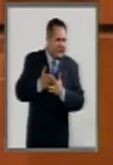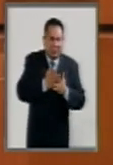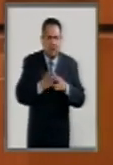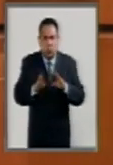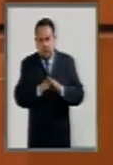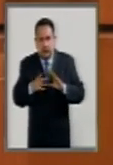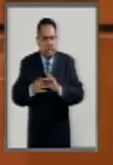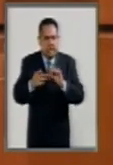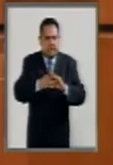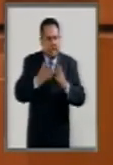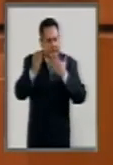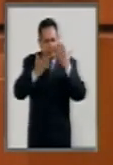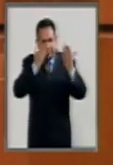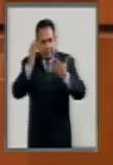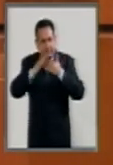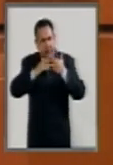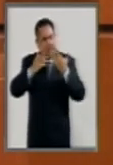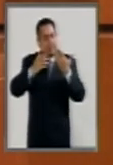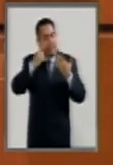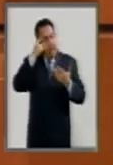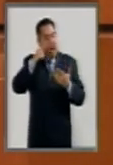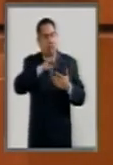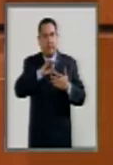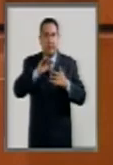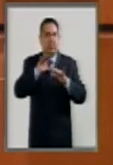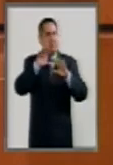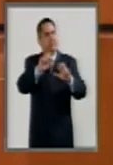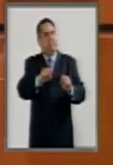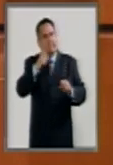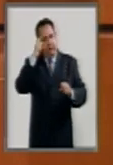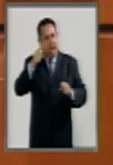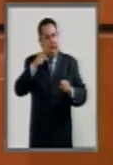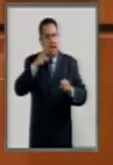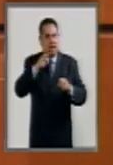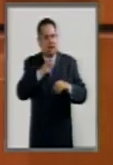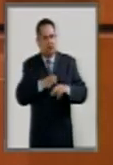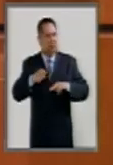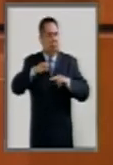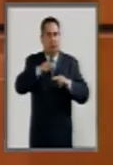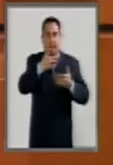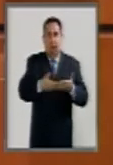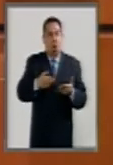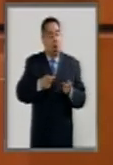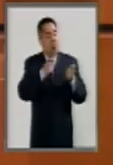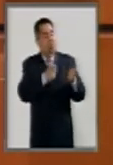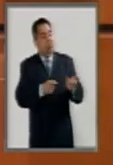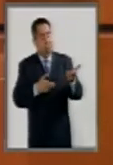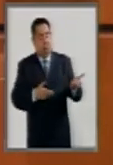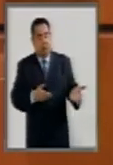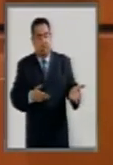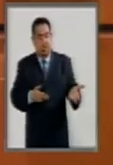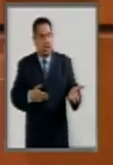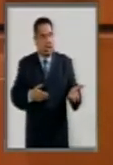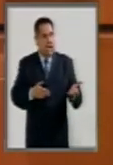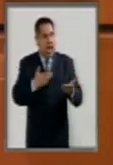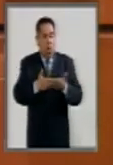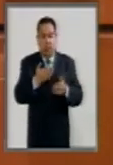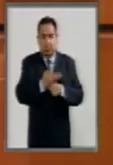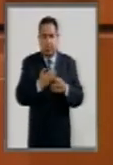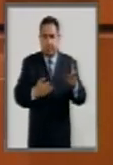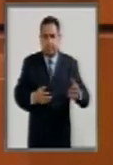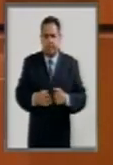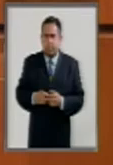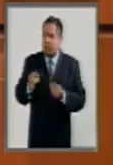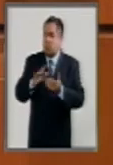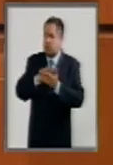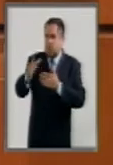forma académicamente para poder llegar al espacio al que hoy en el que hoy se encuentra. Entonces,